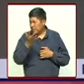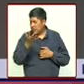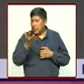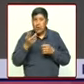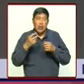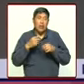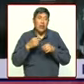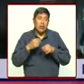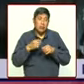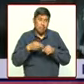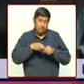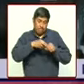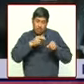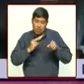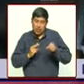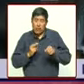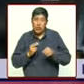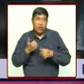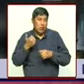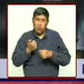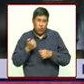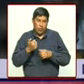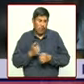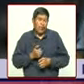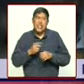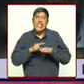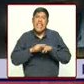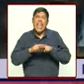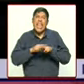que bajaron disparando del tren.